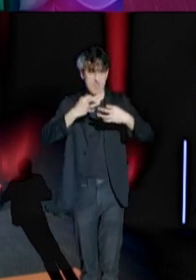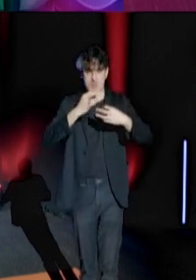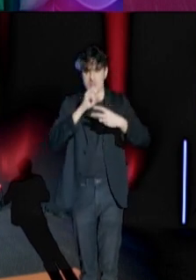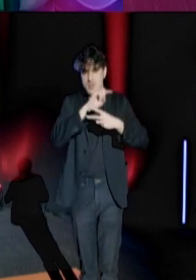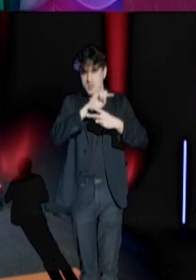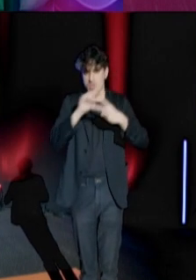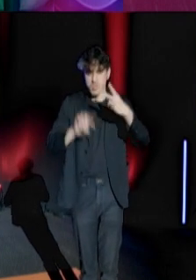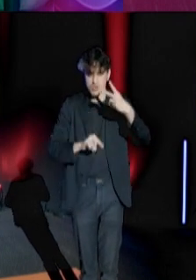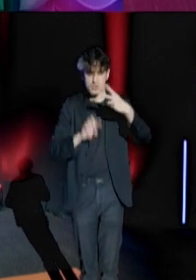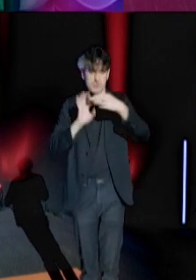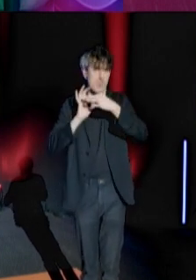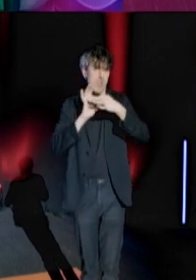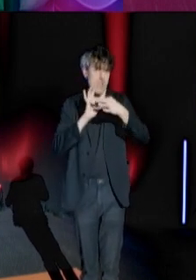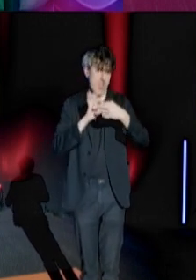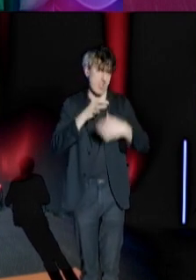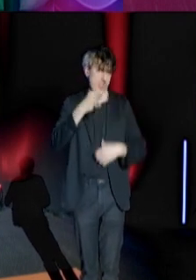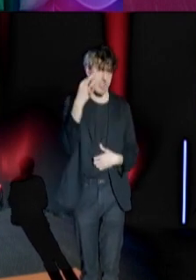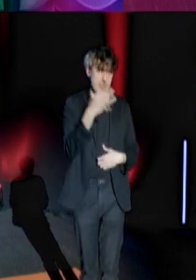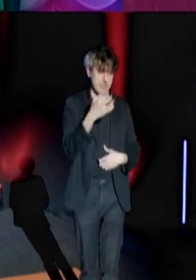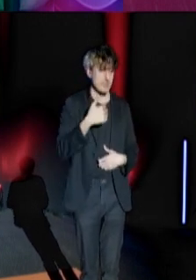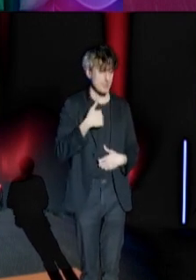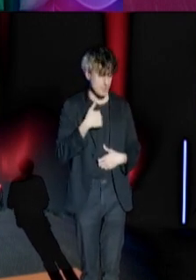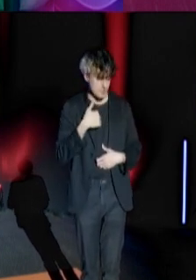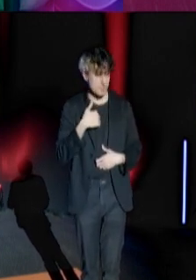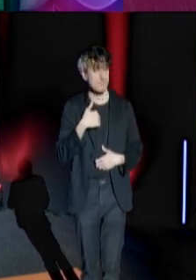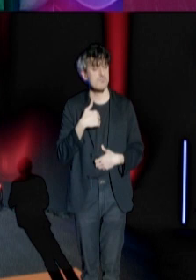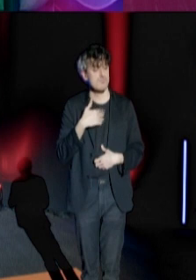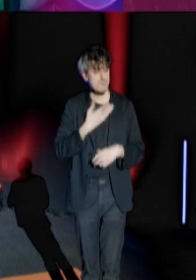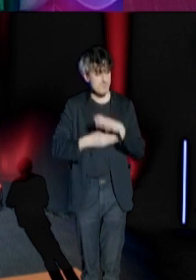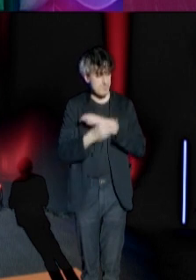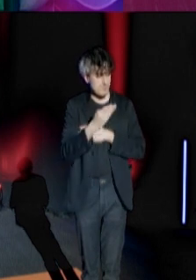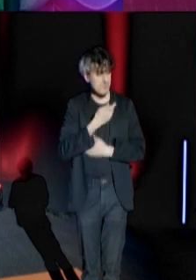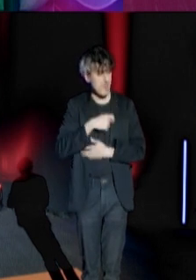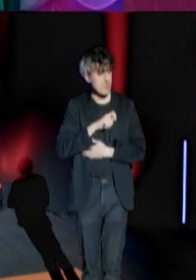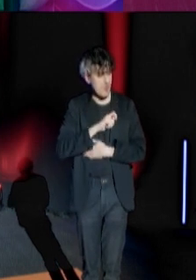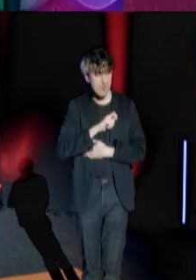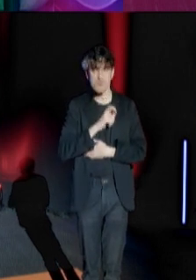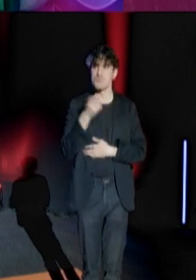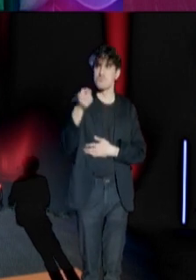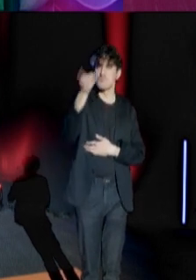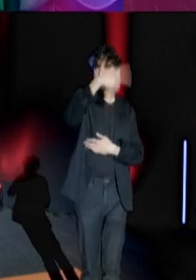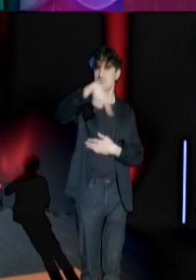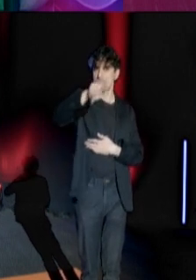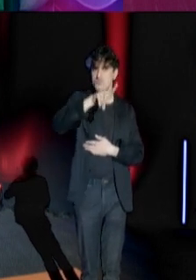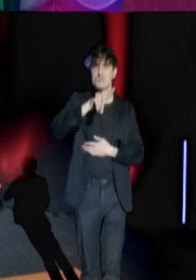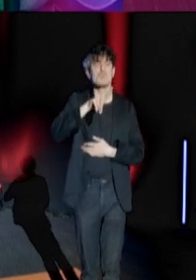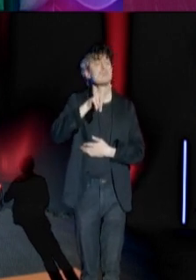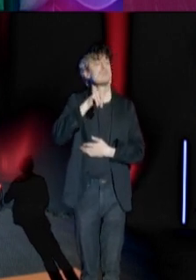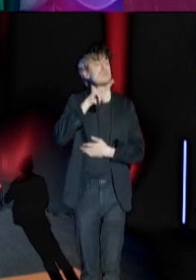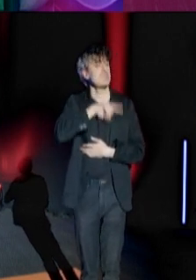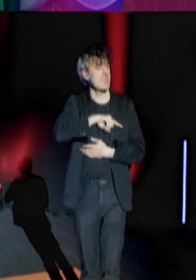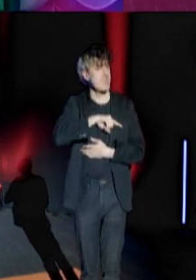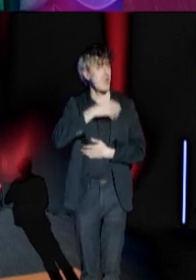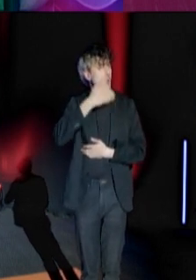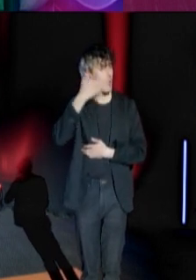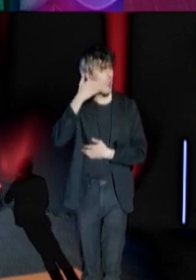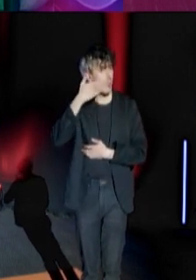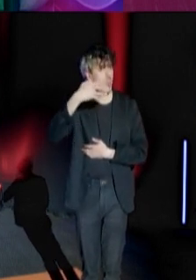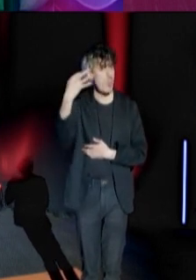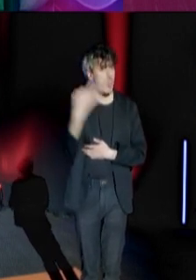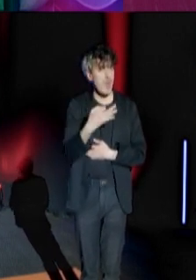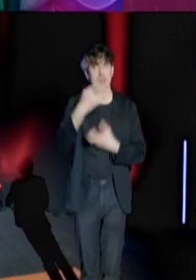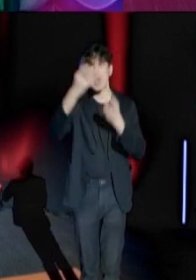asociadas yo creo que como español nos tenemos que sentir orgullosos como españoles yo creo que lo que estáis viendo ahí son datos de